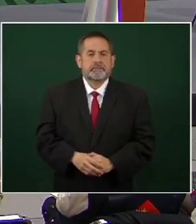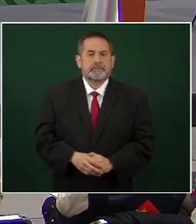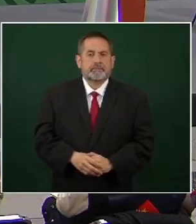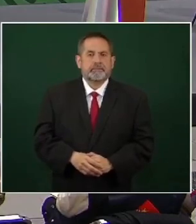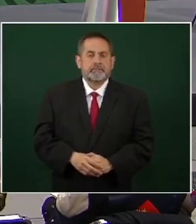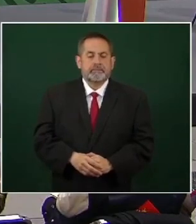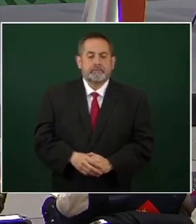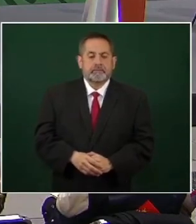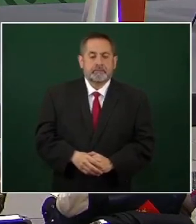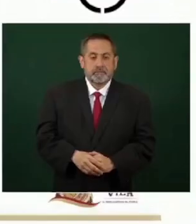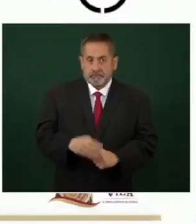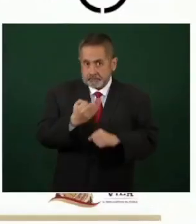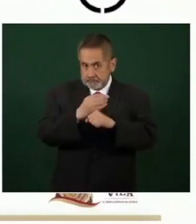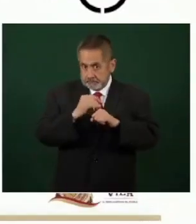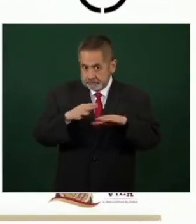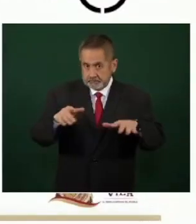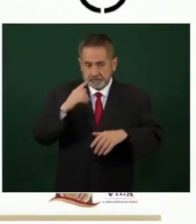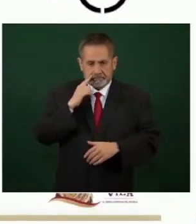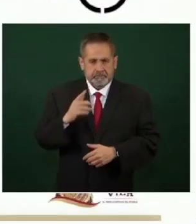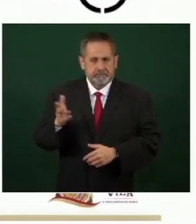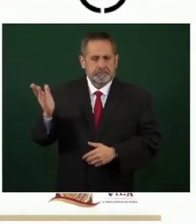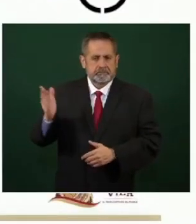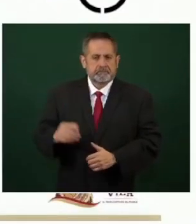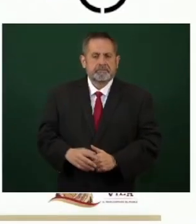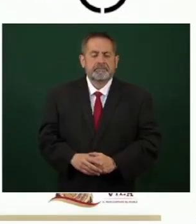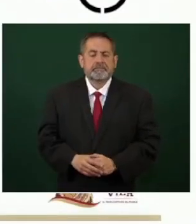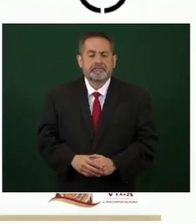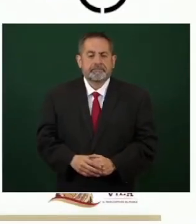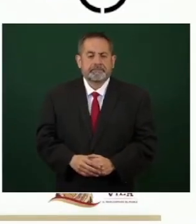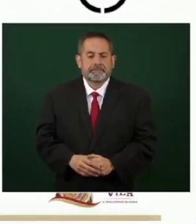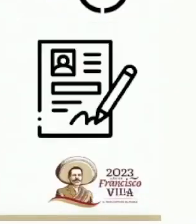En el periodo que se informa tenemos un total de